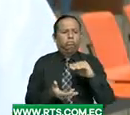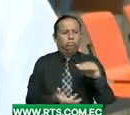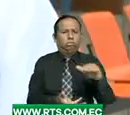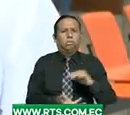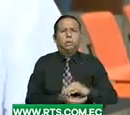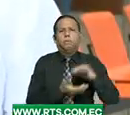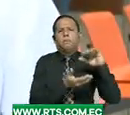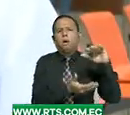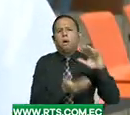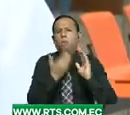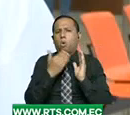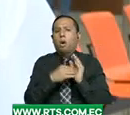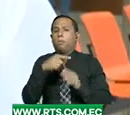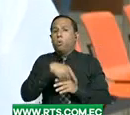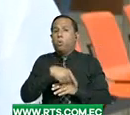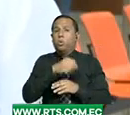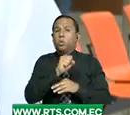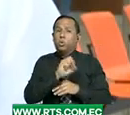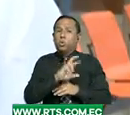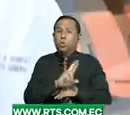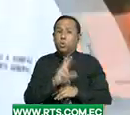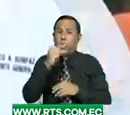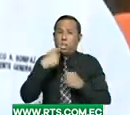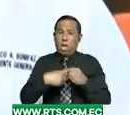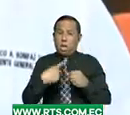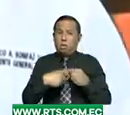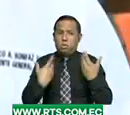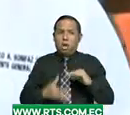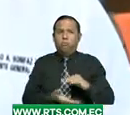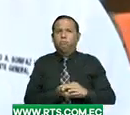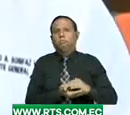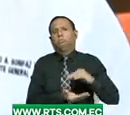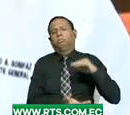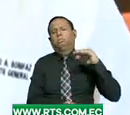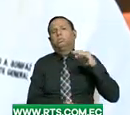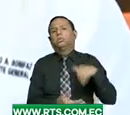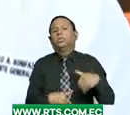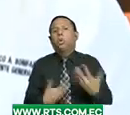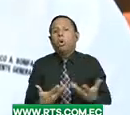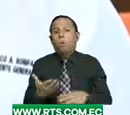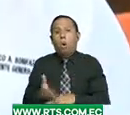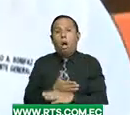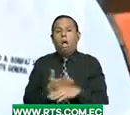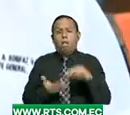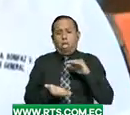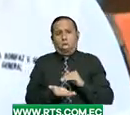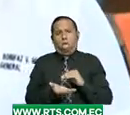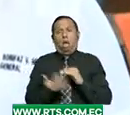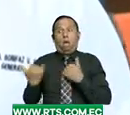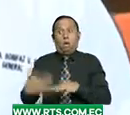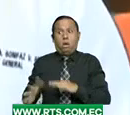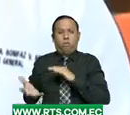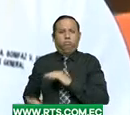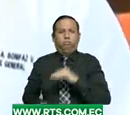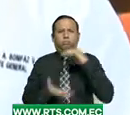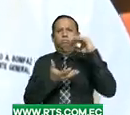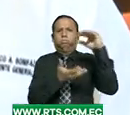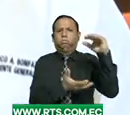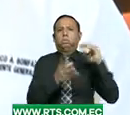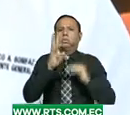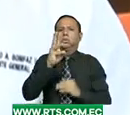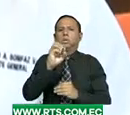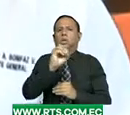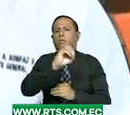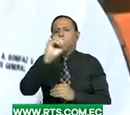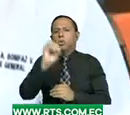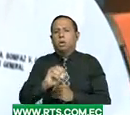Quito ha subido. En la actualidad, el abastecimiento de esta casa de salud es del 60%. Y nos pronosticamos